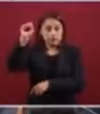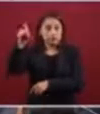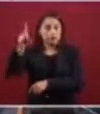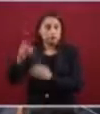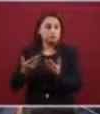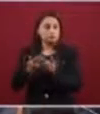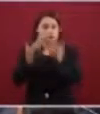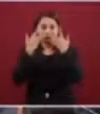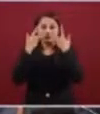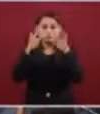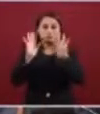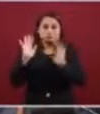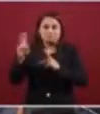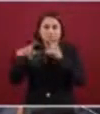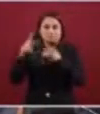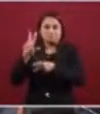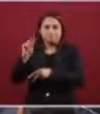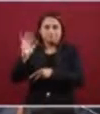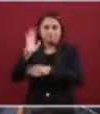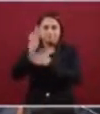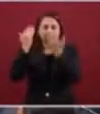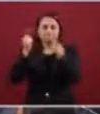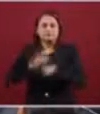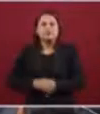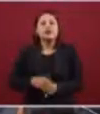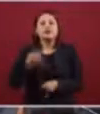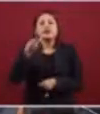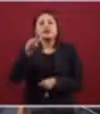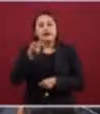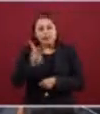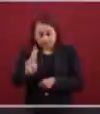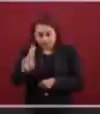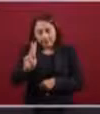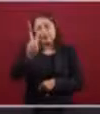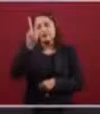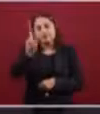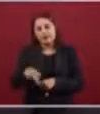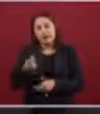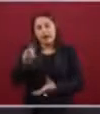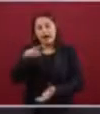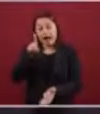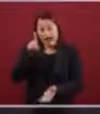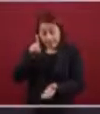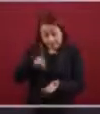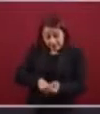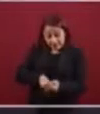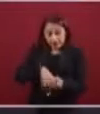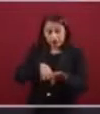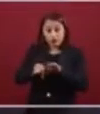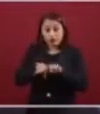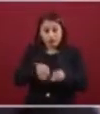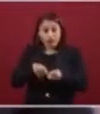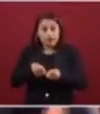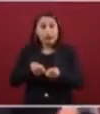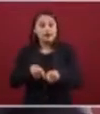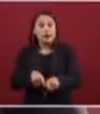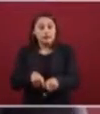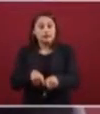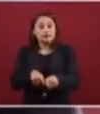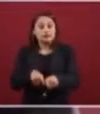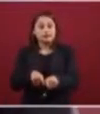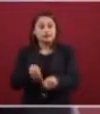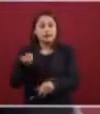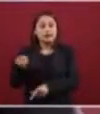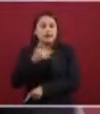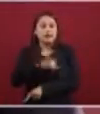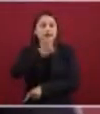renuncia. En el caso este, ha habido autogoles, fíjate, gente malintencionada que a propósito ha